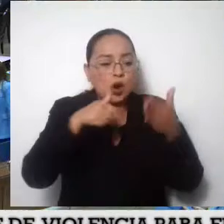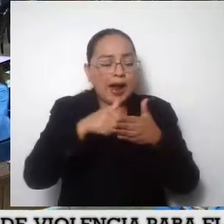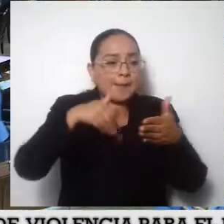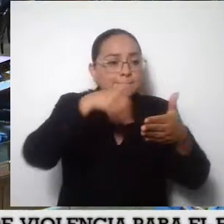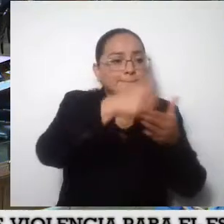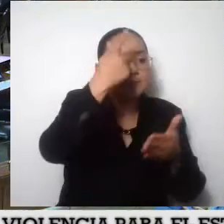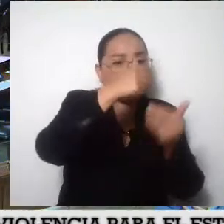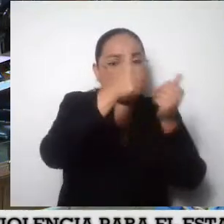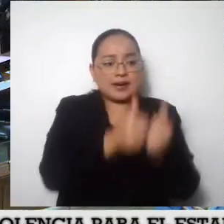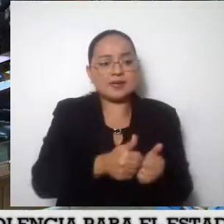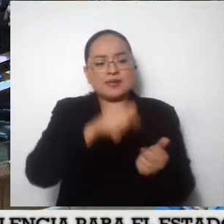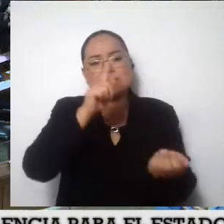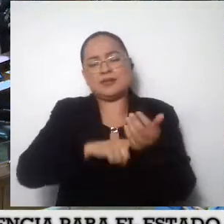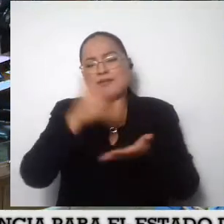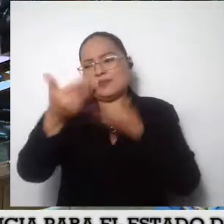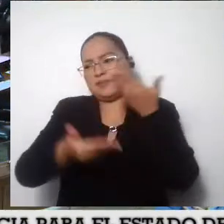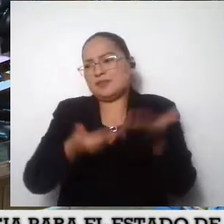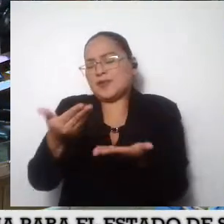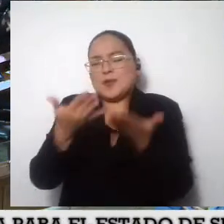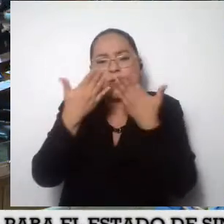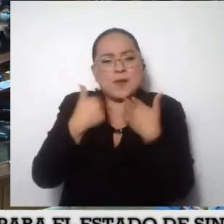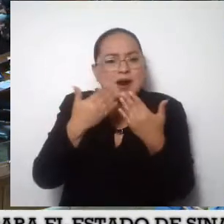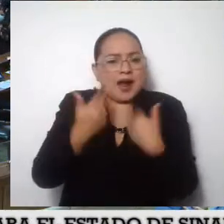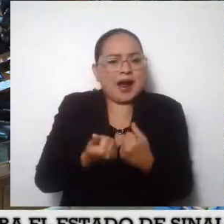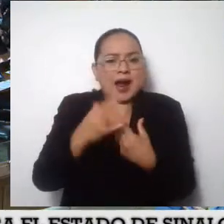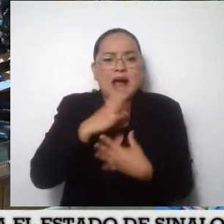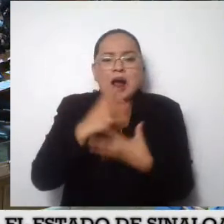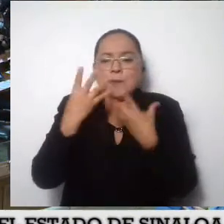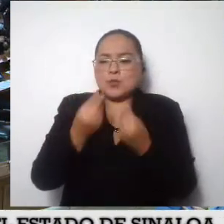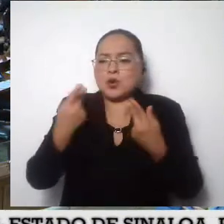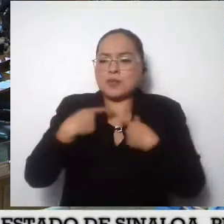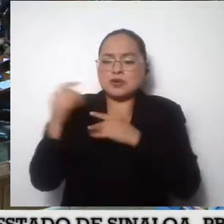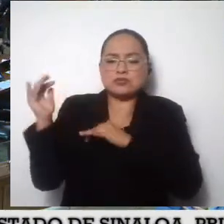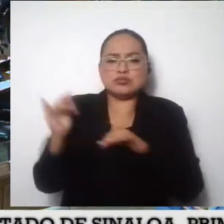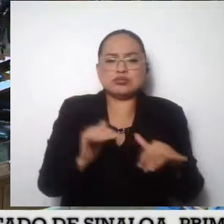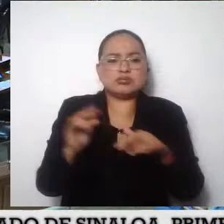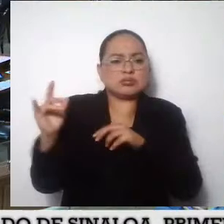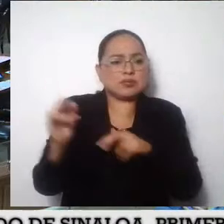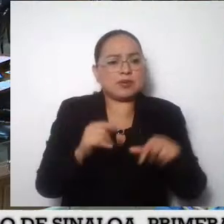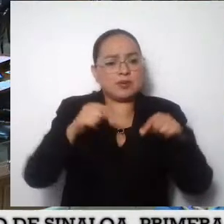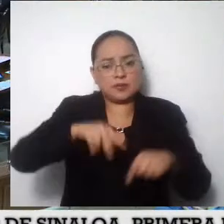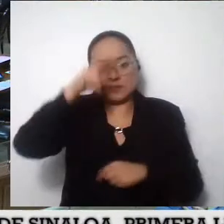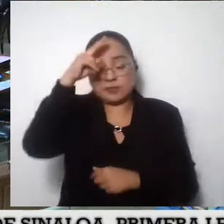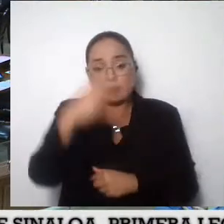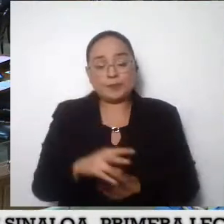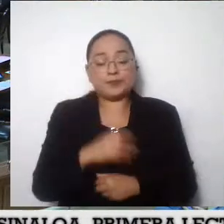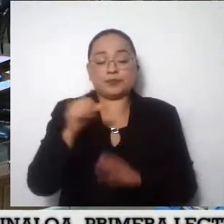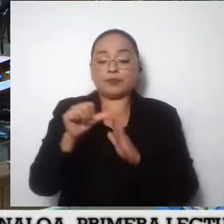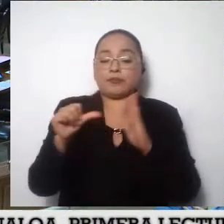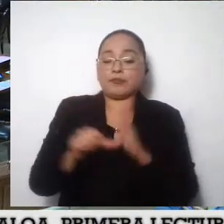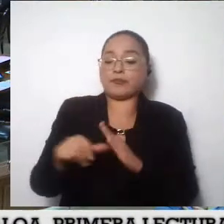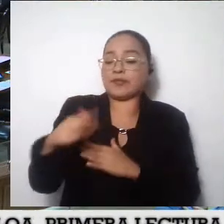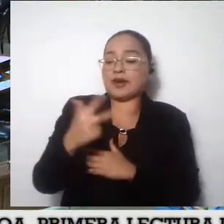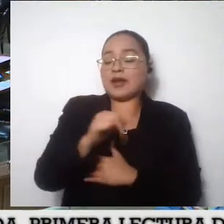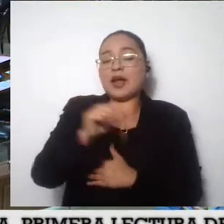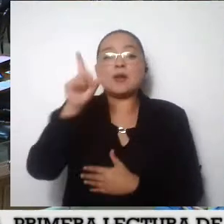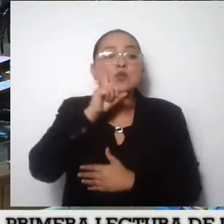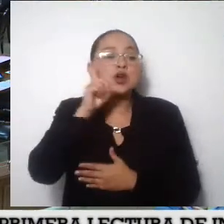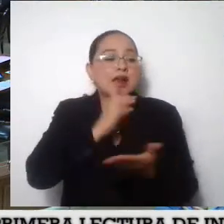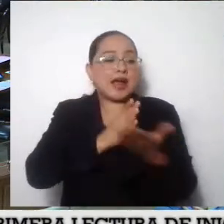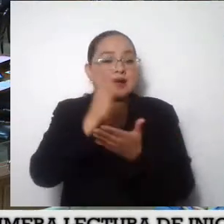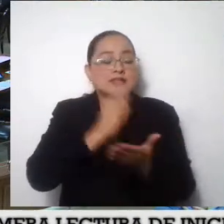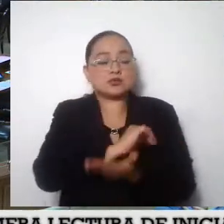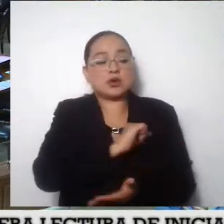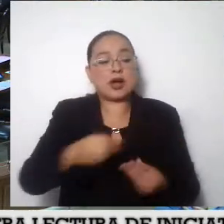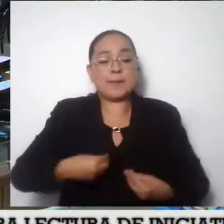atender a la gran cantidad de personas que han llegado al país. En el artículo 13 de la Ley de Acceso de las Mujeres a una Vida Libre de Violencia